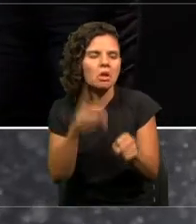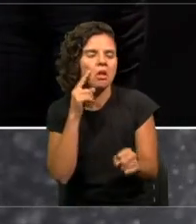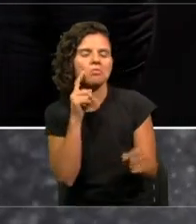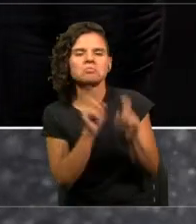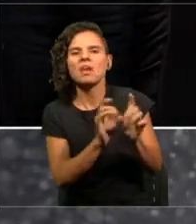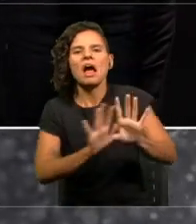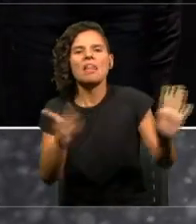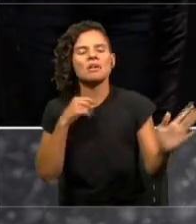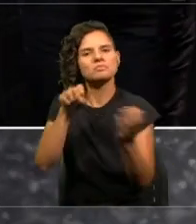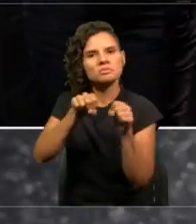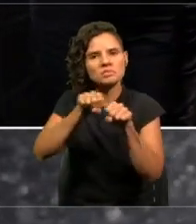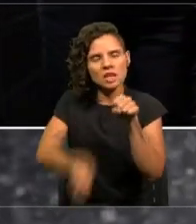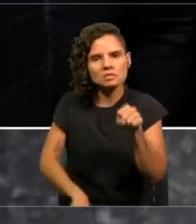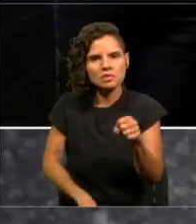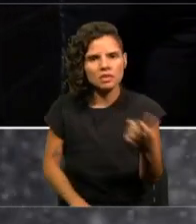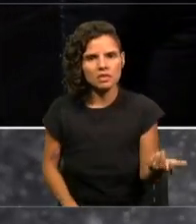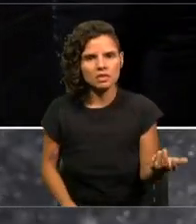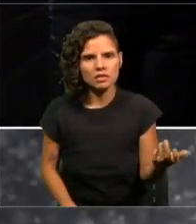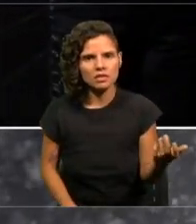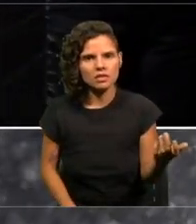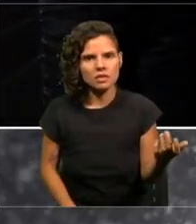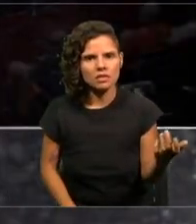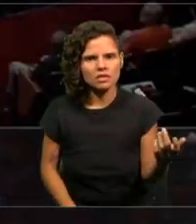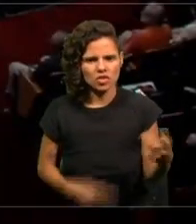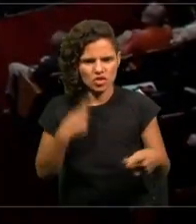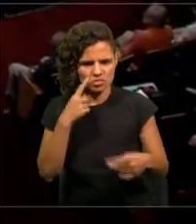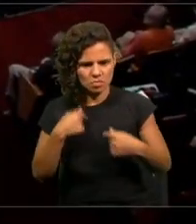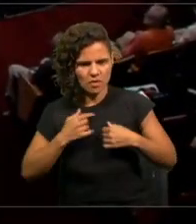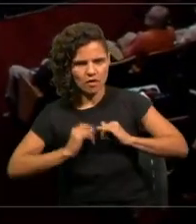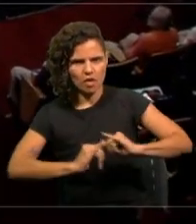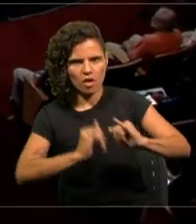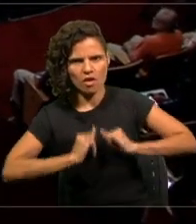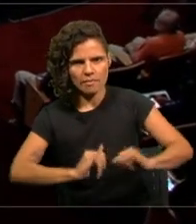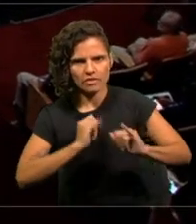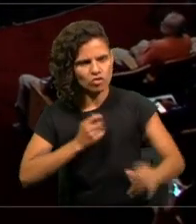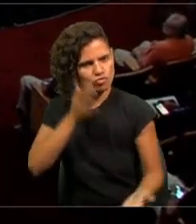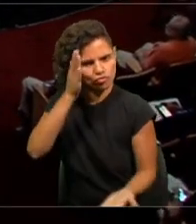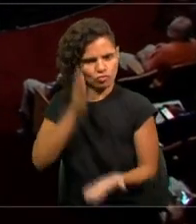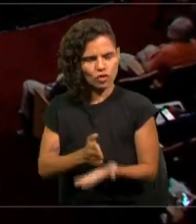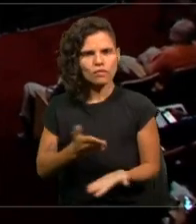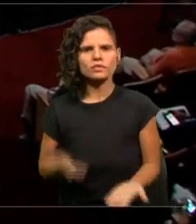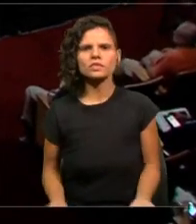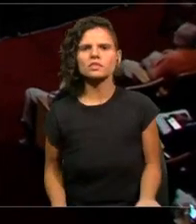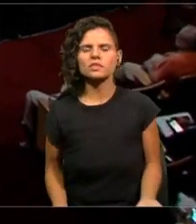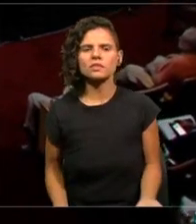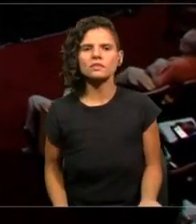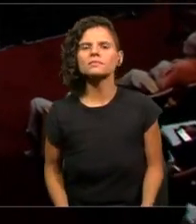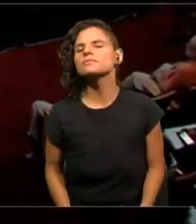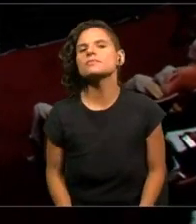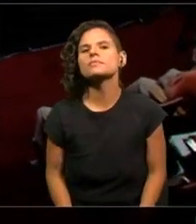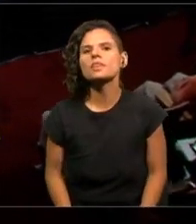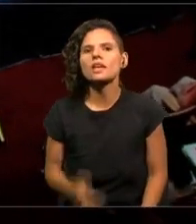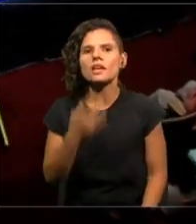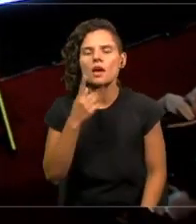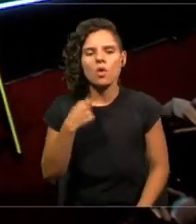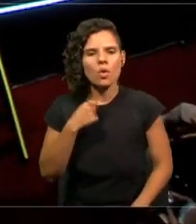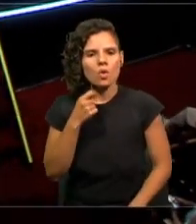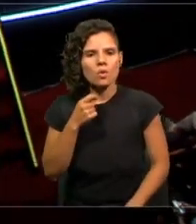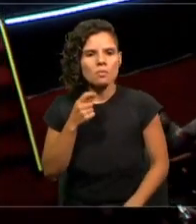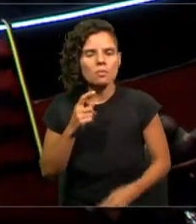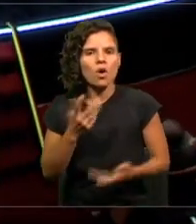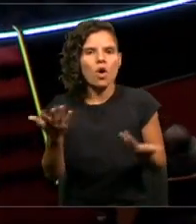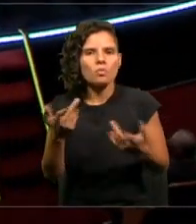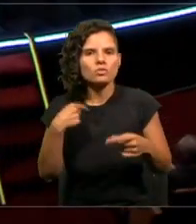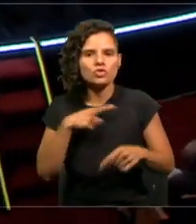entregar nuestros datos de una contraprestación obligada respecto de la el uso que nosotros tenemos la